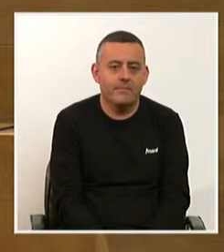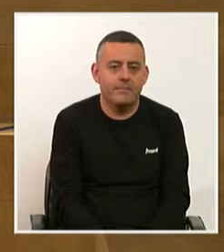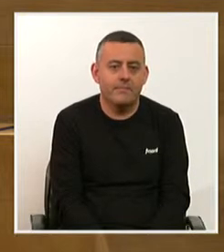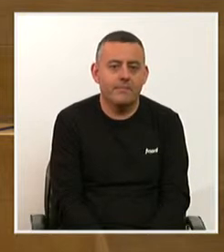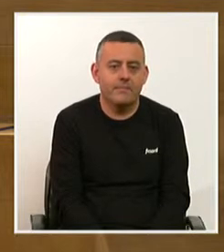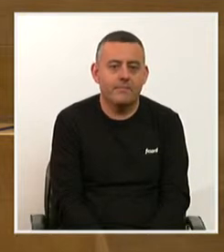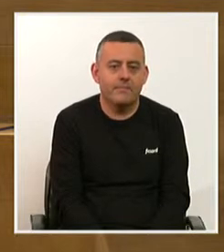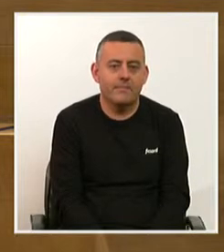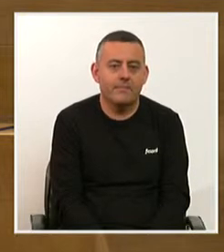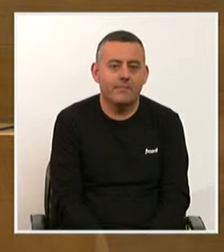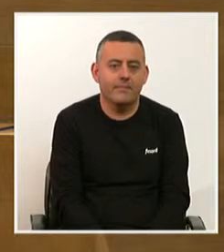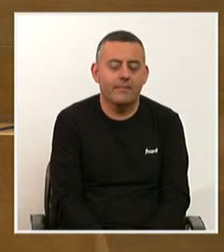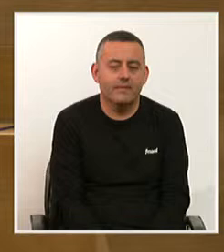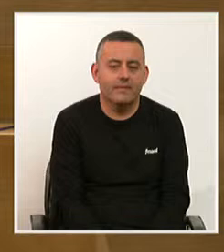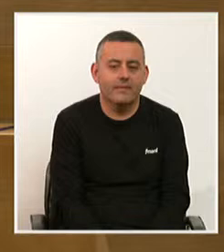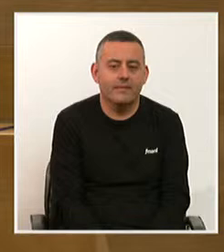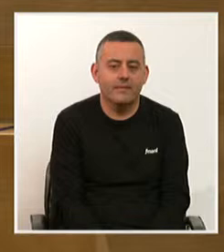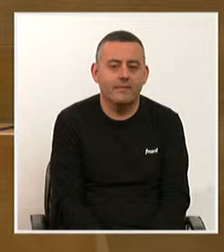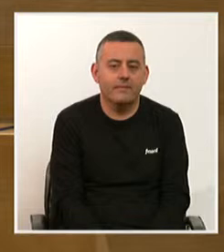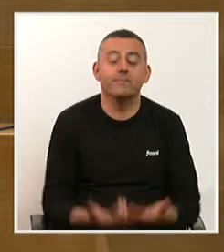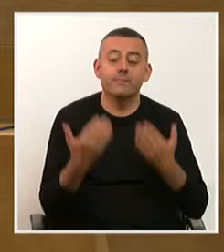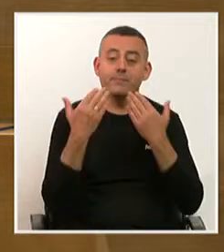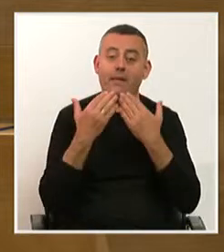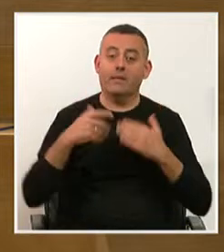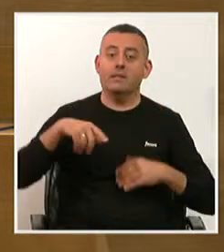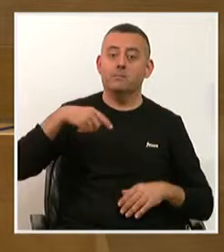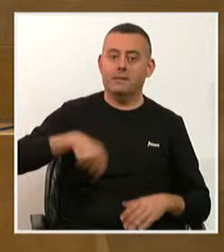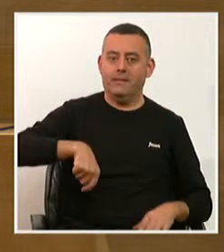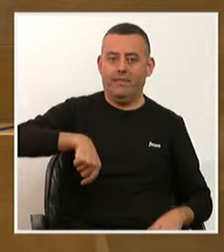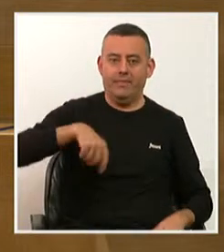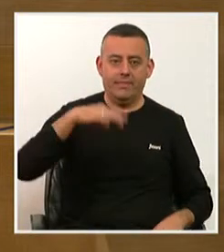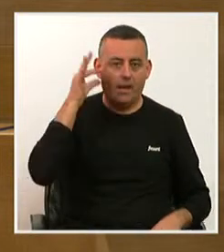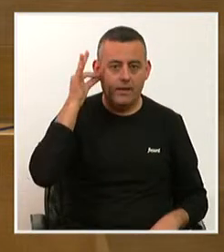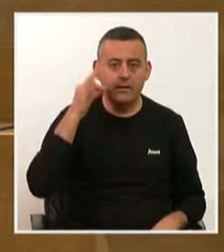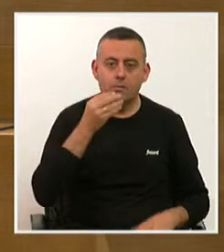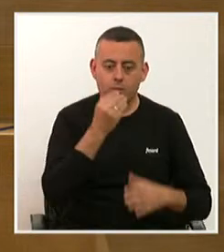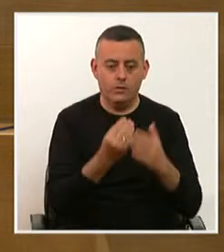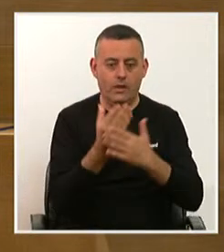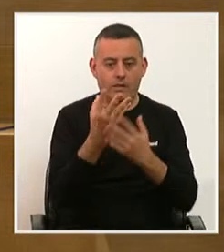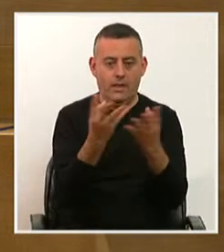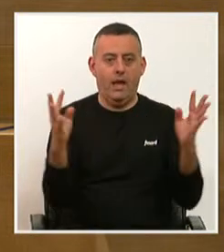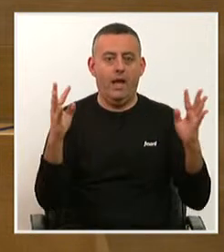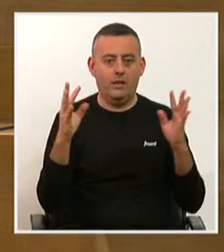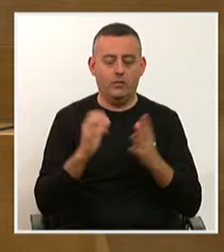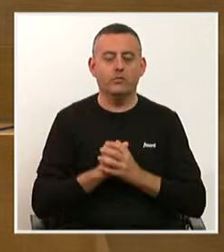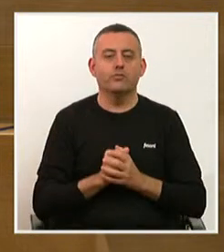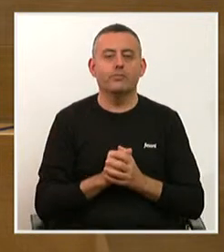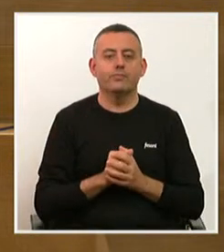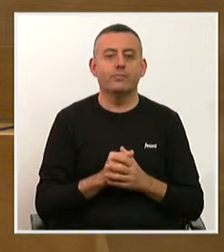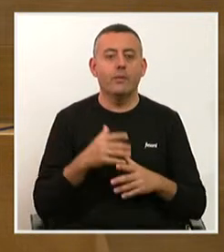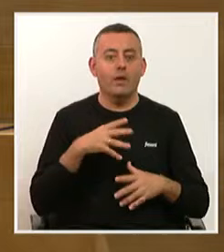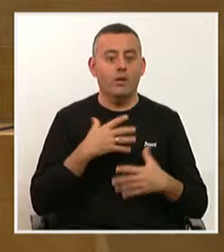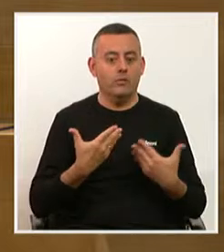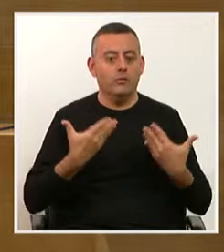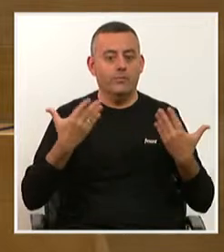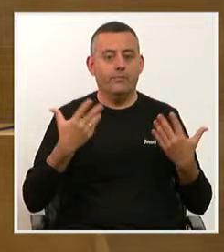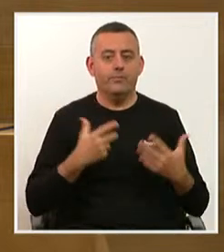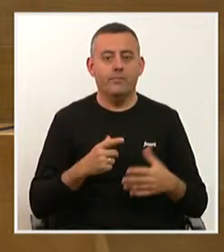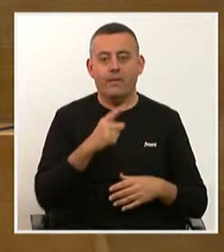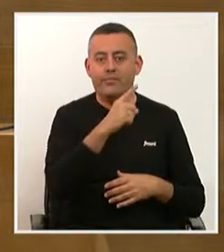Cuando quiera Gracias presidenta Buen día diputades deput es un honor para m poder defensar en el centenar